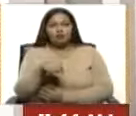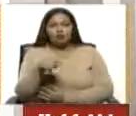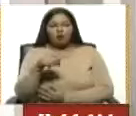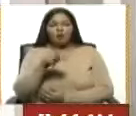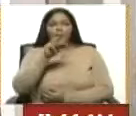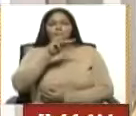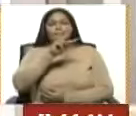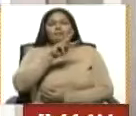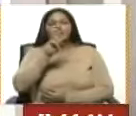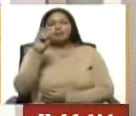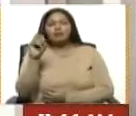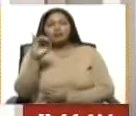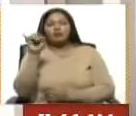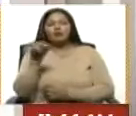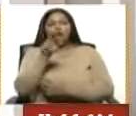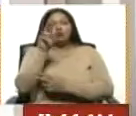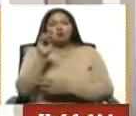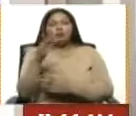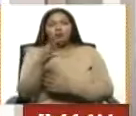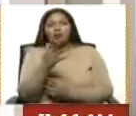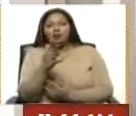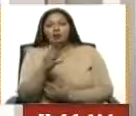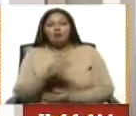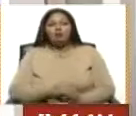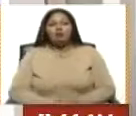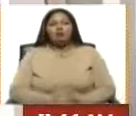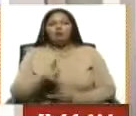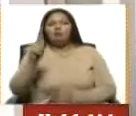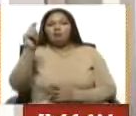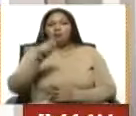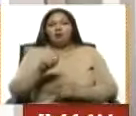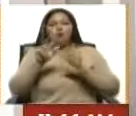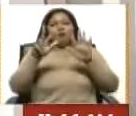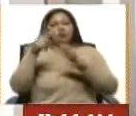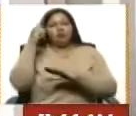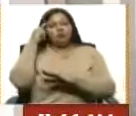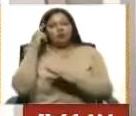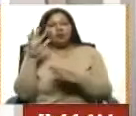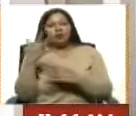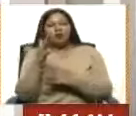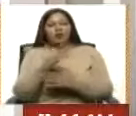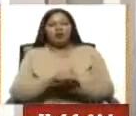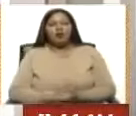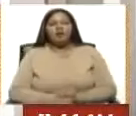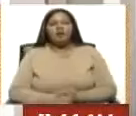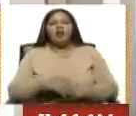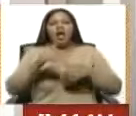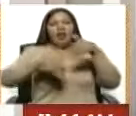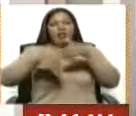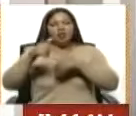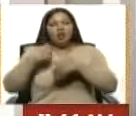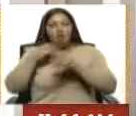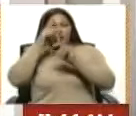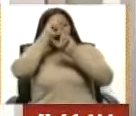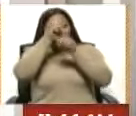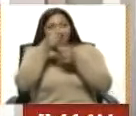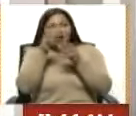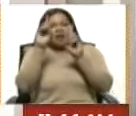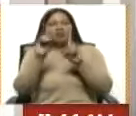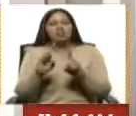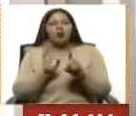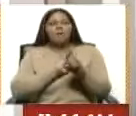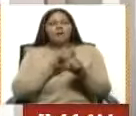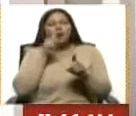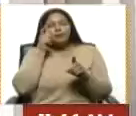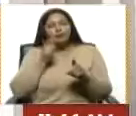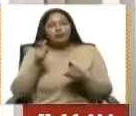20 de junio, a casi mes y 8 días que se lleve a cabo las elecciones, yo reconozco la decisión del pueblo